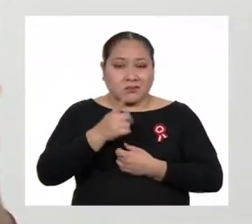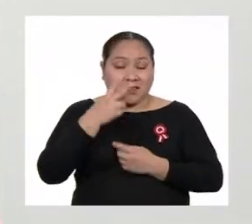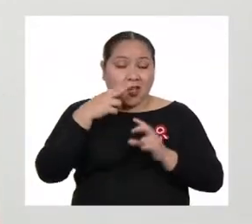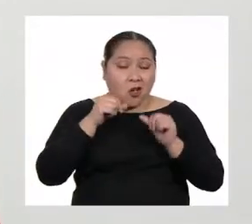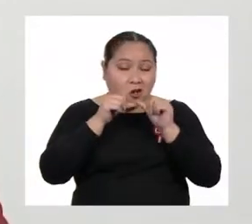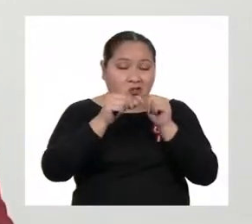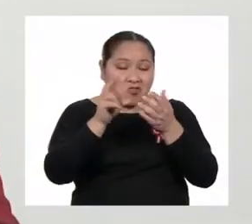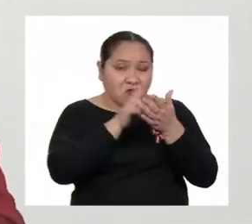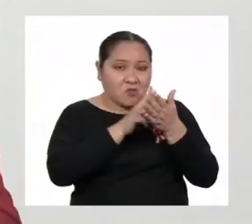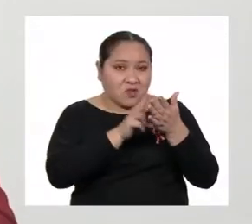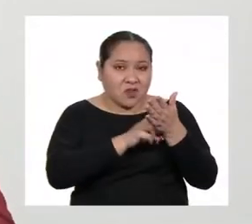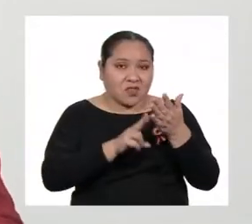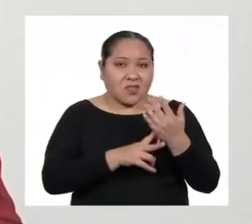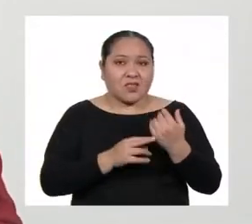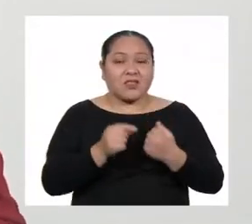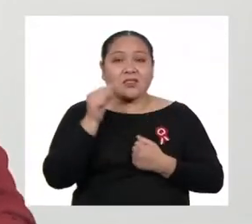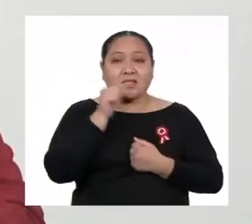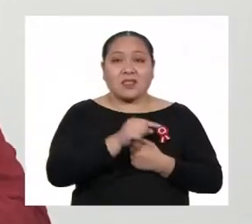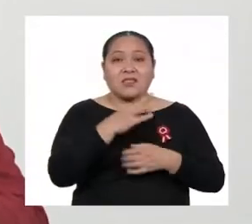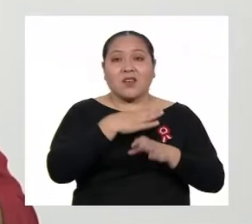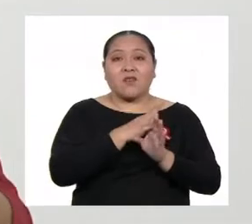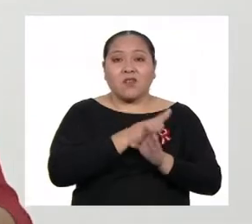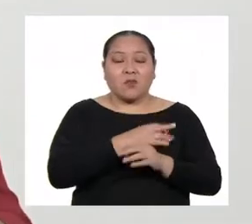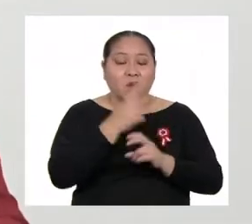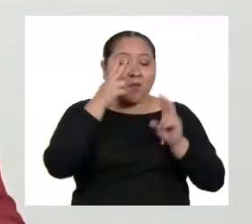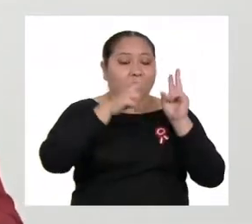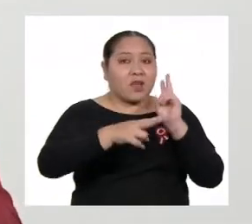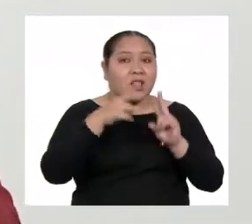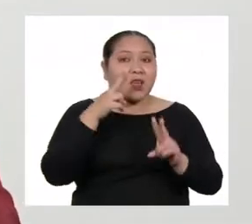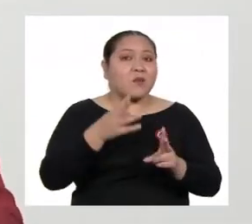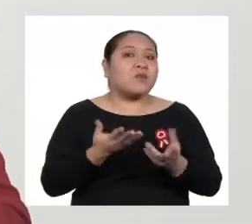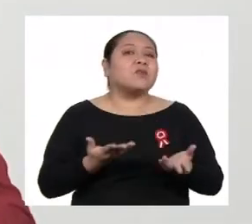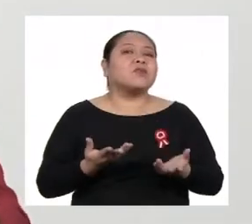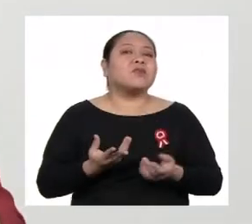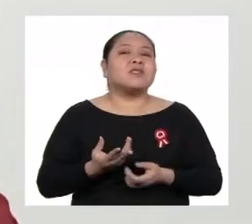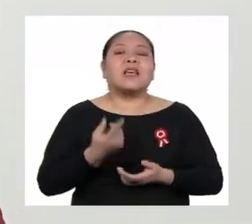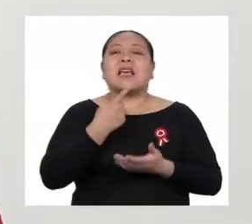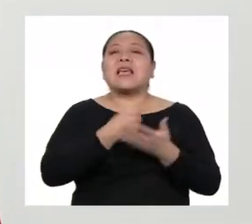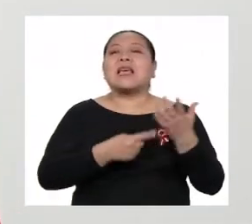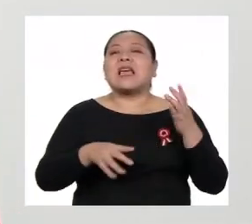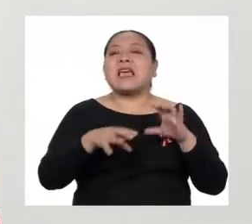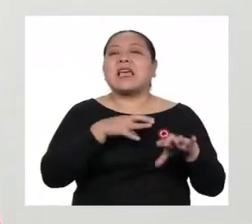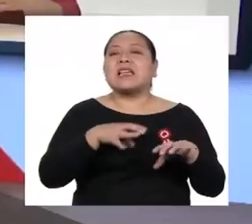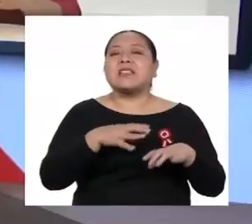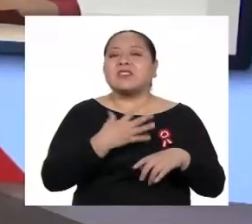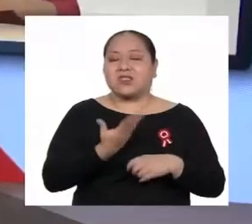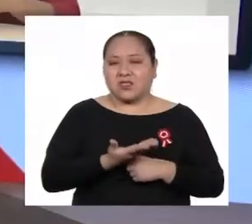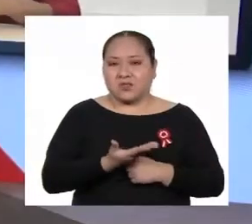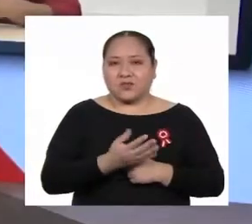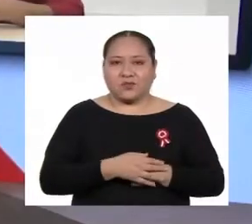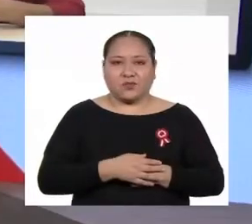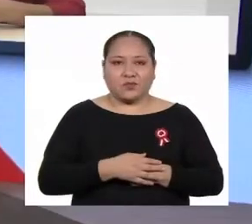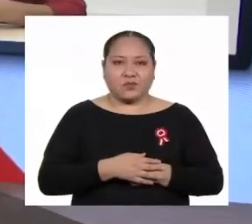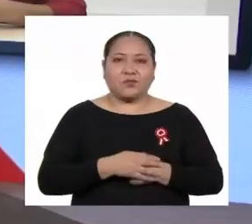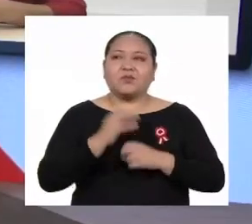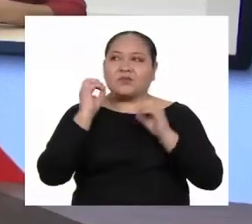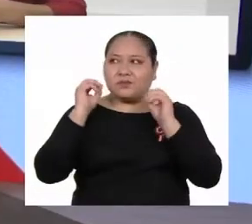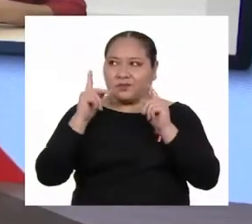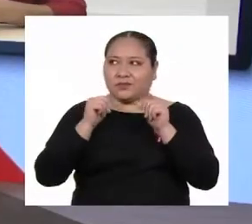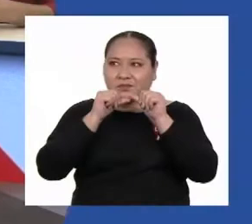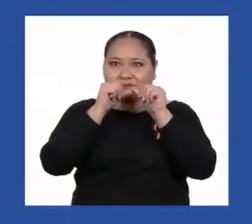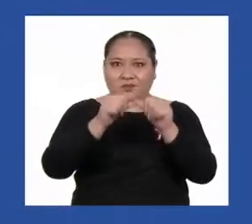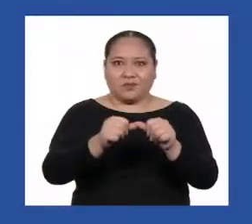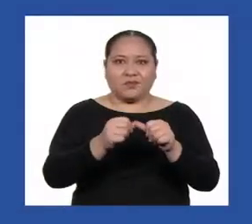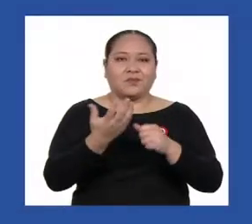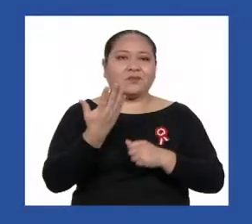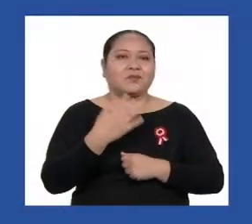seguimos leyendo? De esa manera descubriremos cómo reaccionaba. Sigamos, profesora